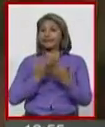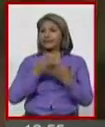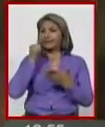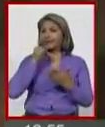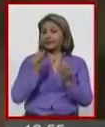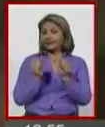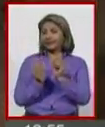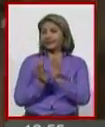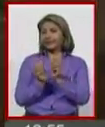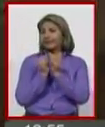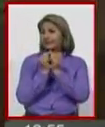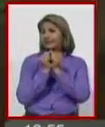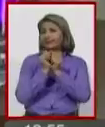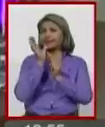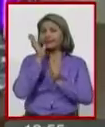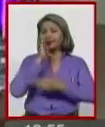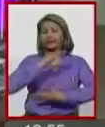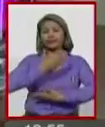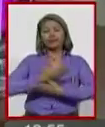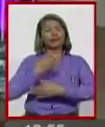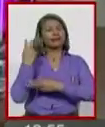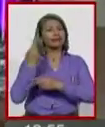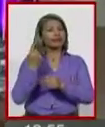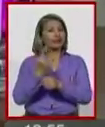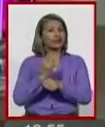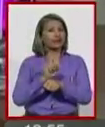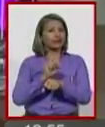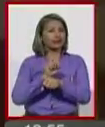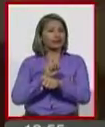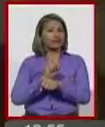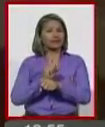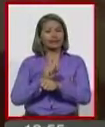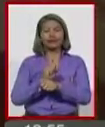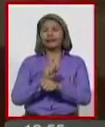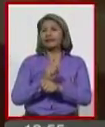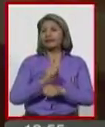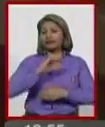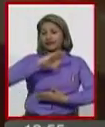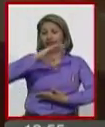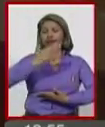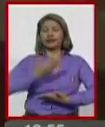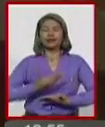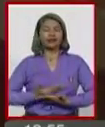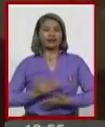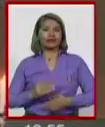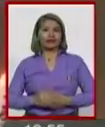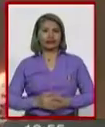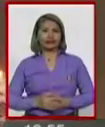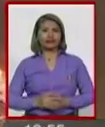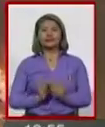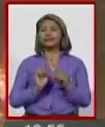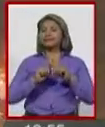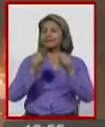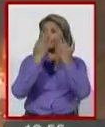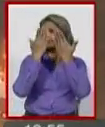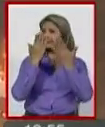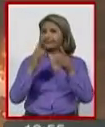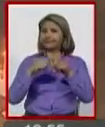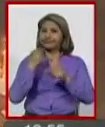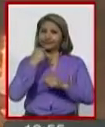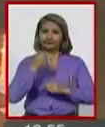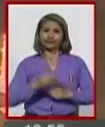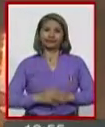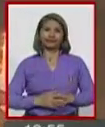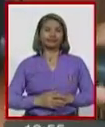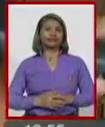era apegada a su mamá, apegada a su hijo, nunca se descuidó, ella trabajaba para su hijo. Y lamentablemente la dice